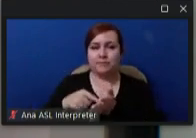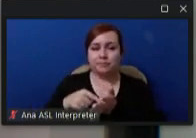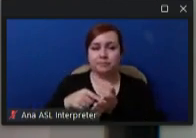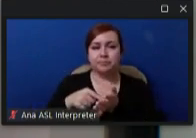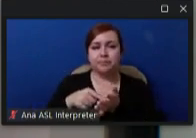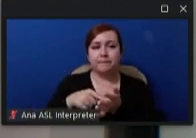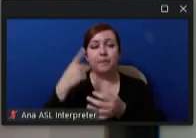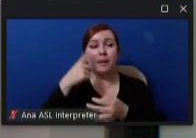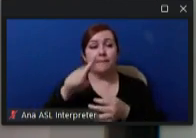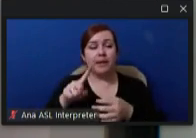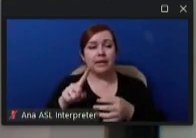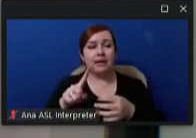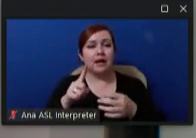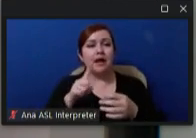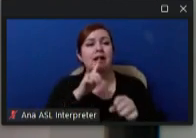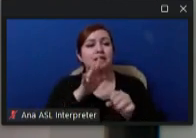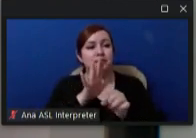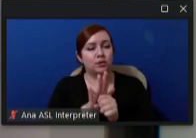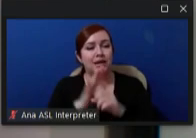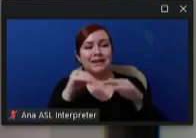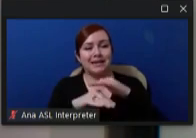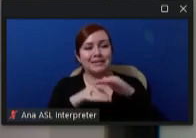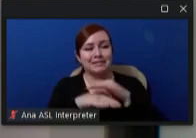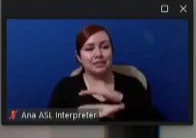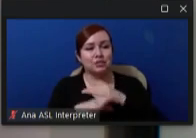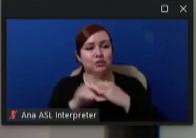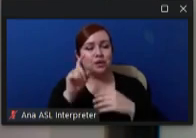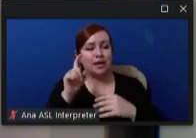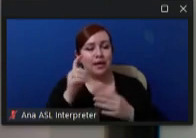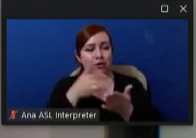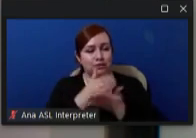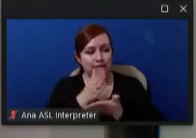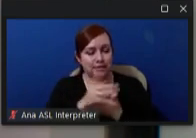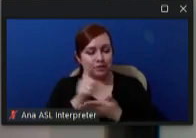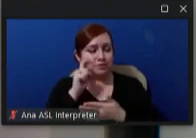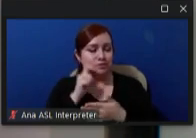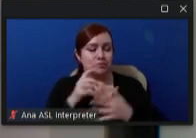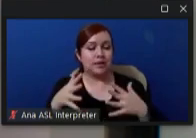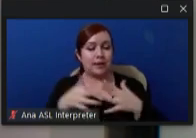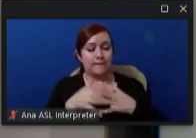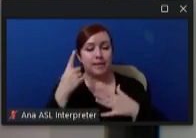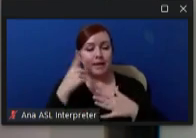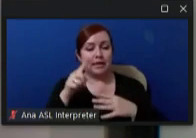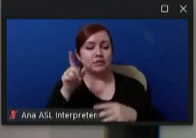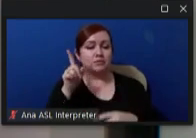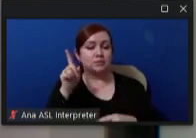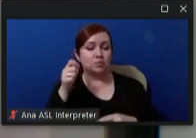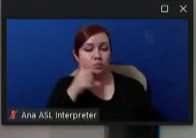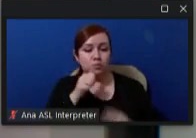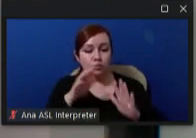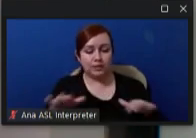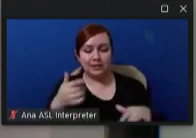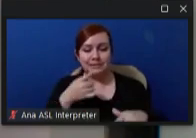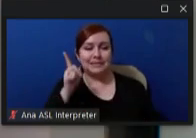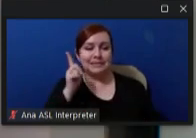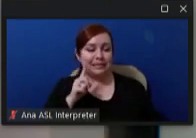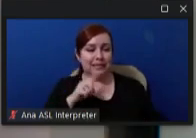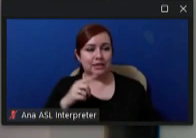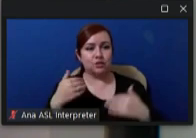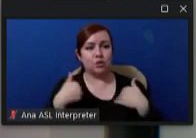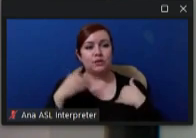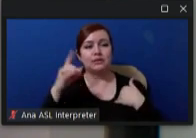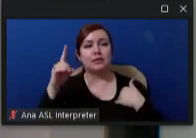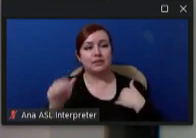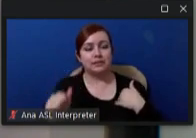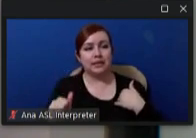las mujeres y niñas con discapacidad. Sin embargo, estamos realizando esfuerzos para avanzar hacia la mejora continua